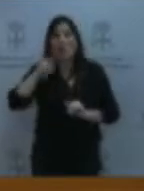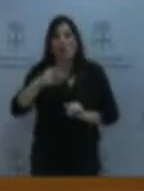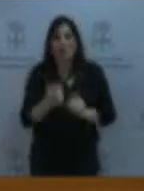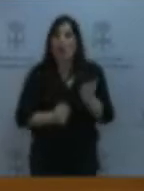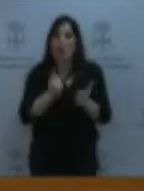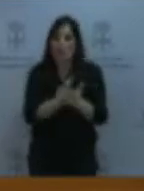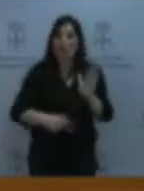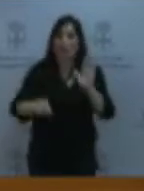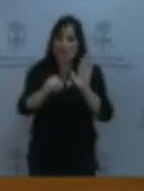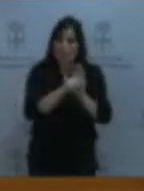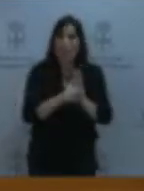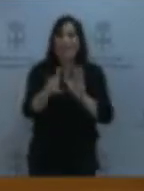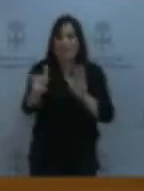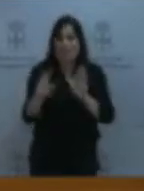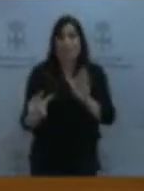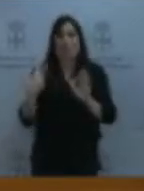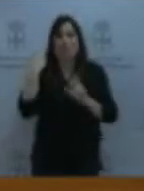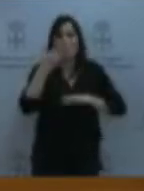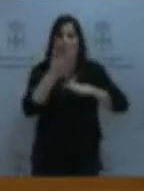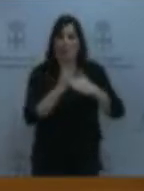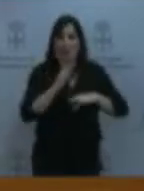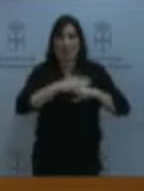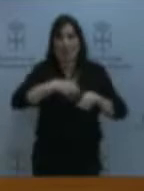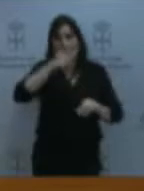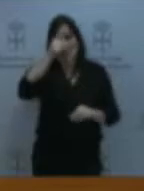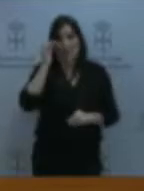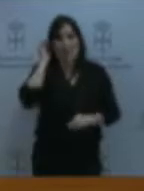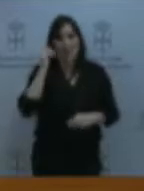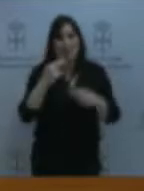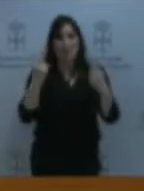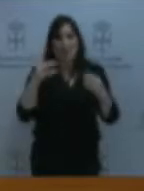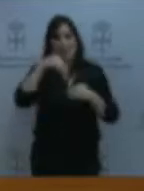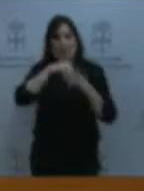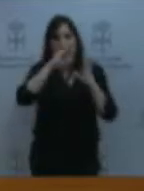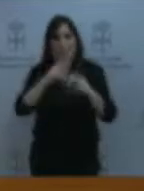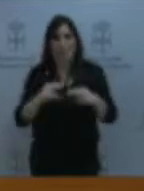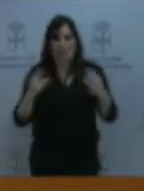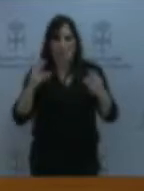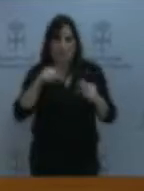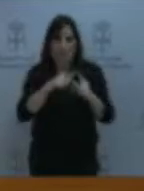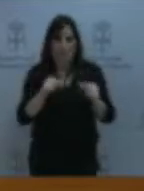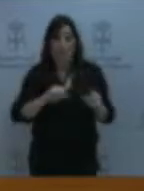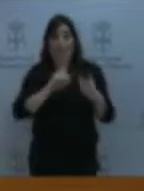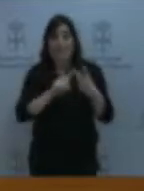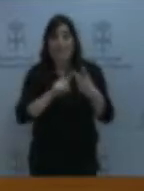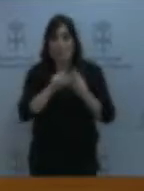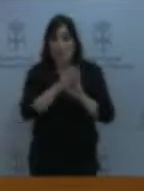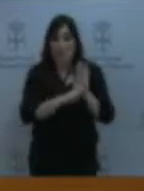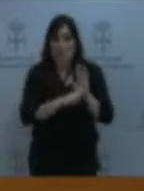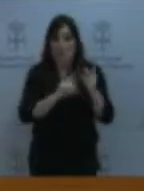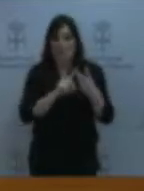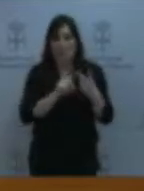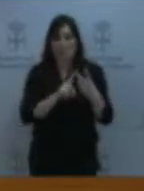parcial para las y los funcionarios públicos de las distintas administraciones. La segunda medida que les planteamos es la modificación del Real